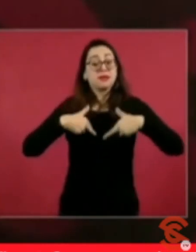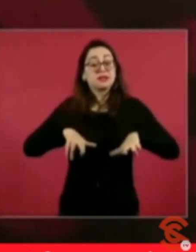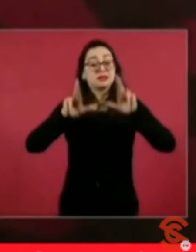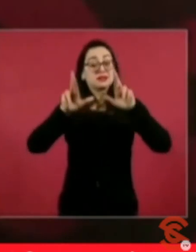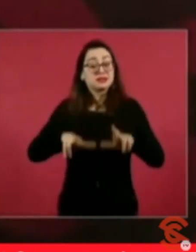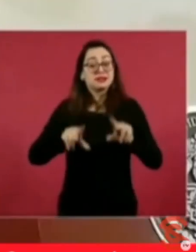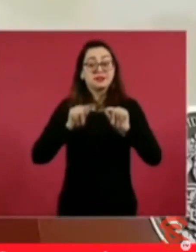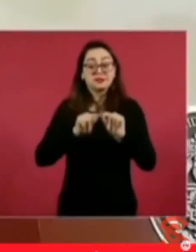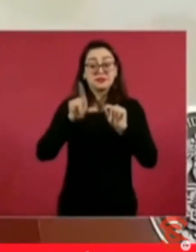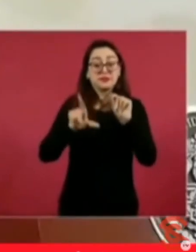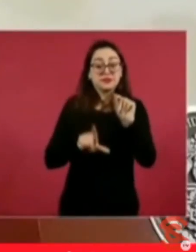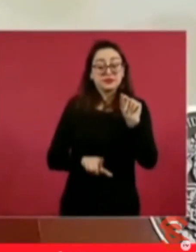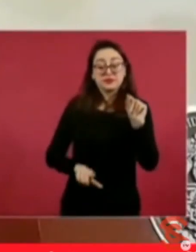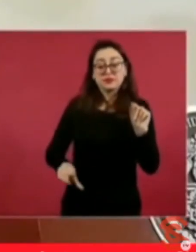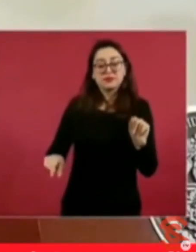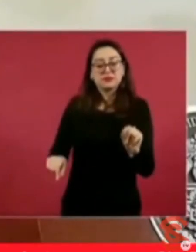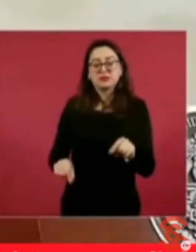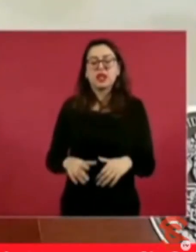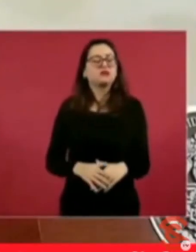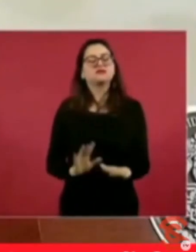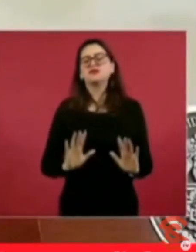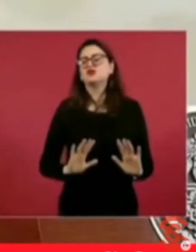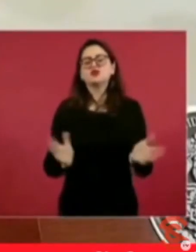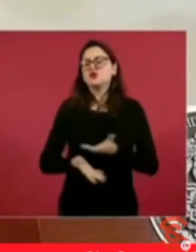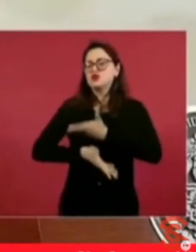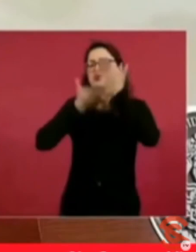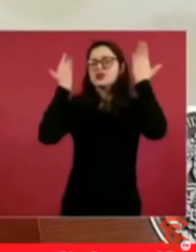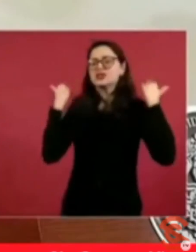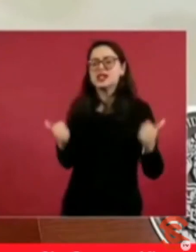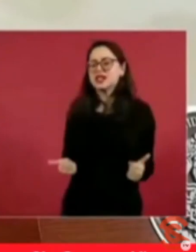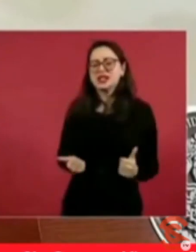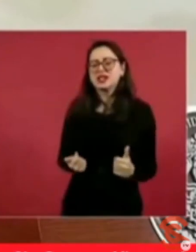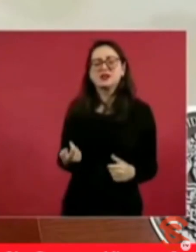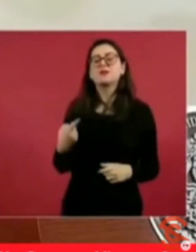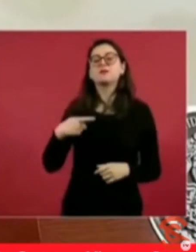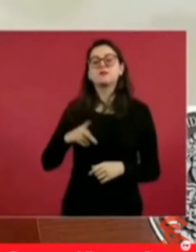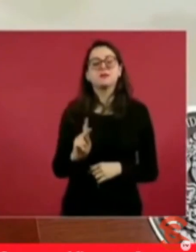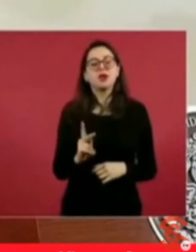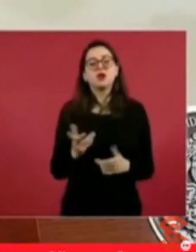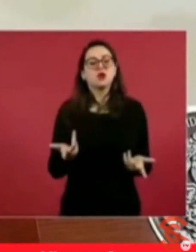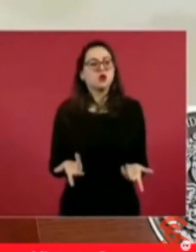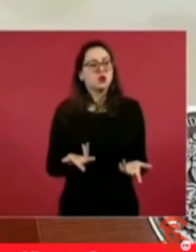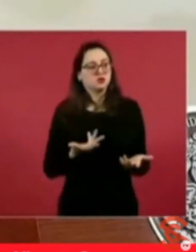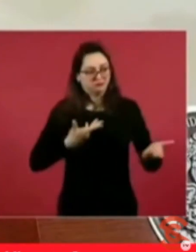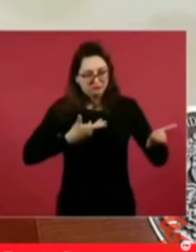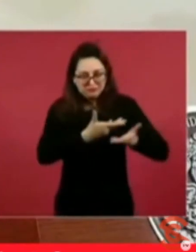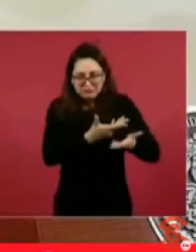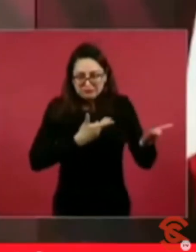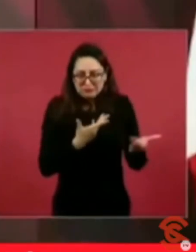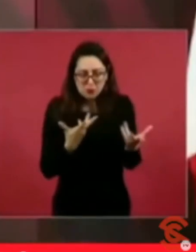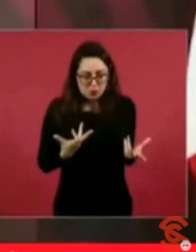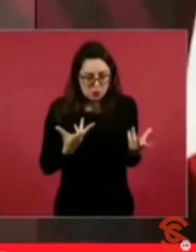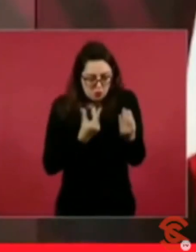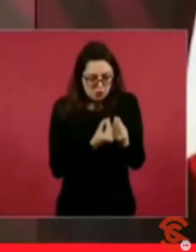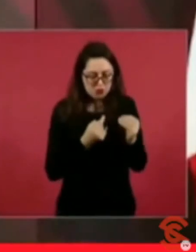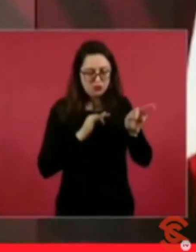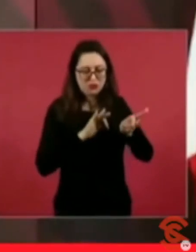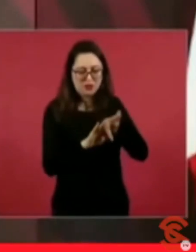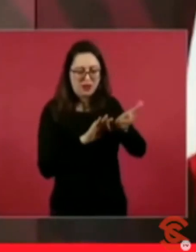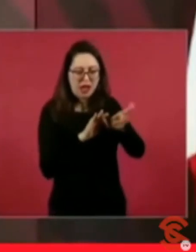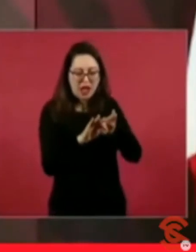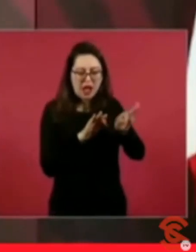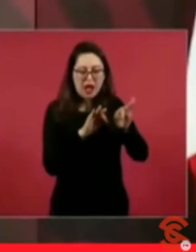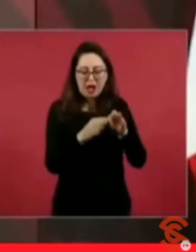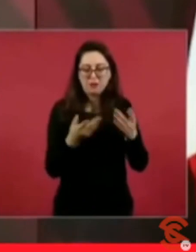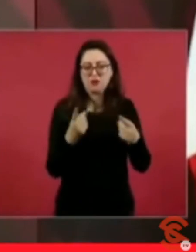No sé quién. Entonces, ¿cómo vamos a estar hablando de migración? Vamos a estar hablando, ¿sí?, de